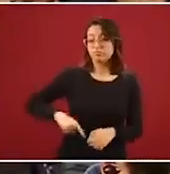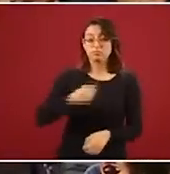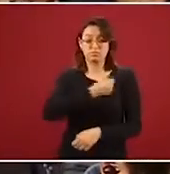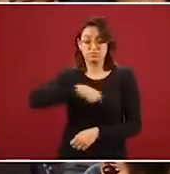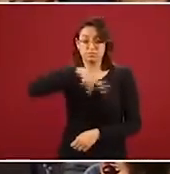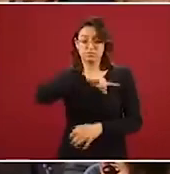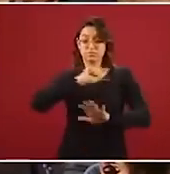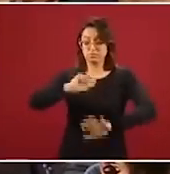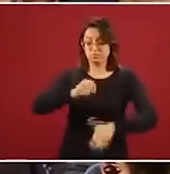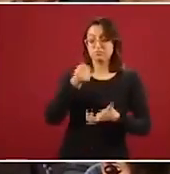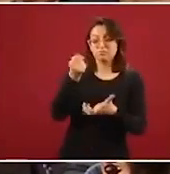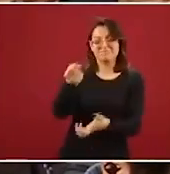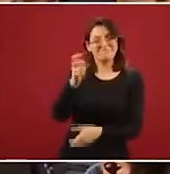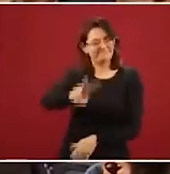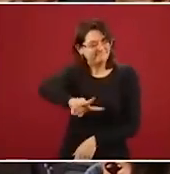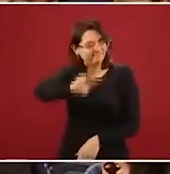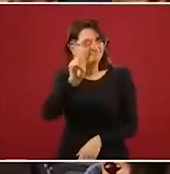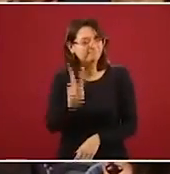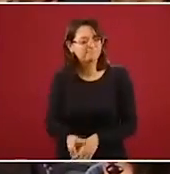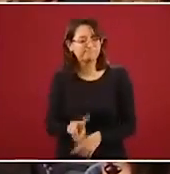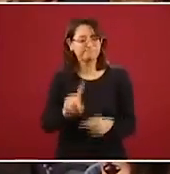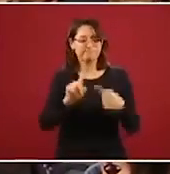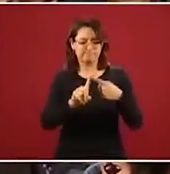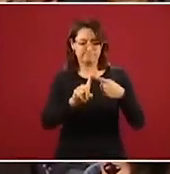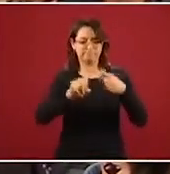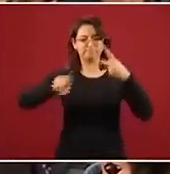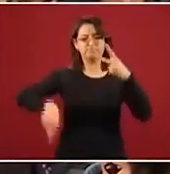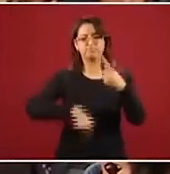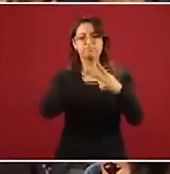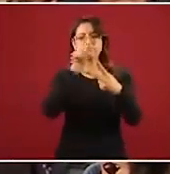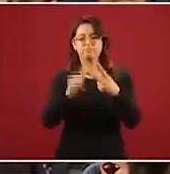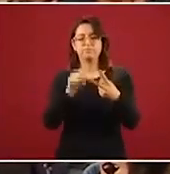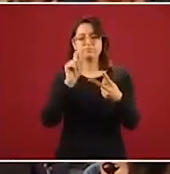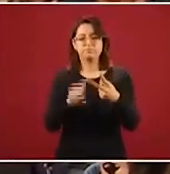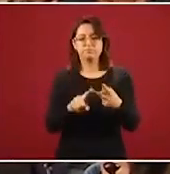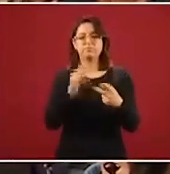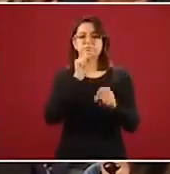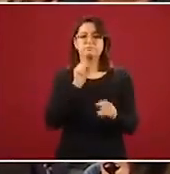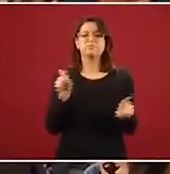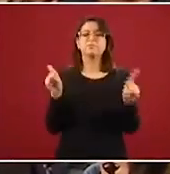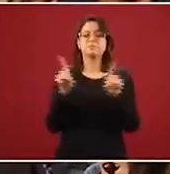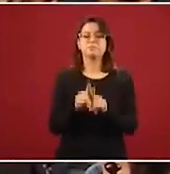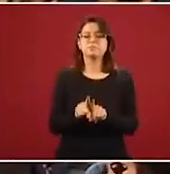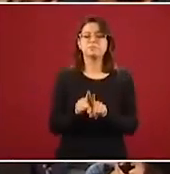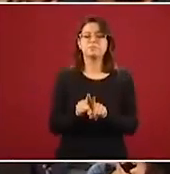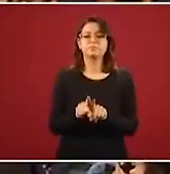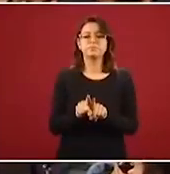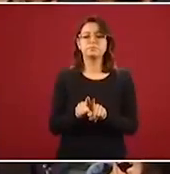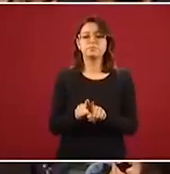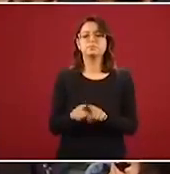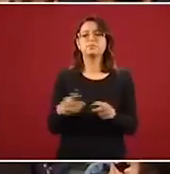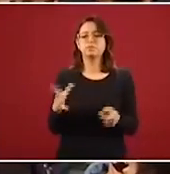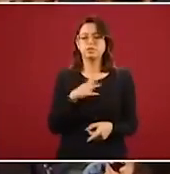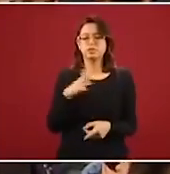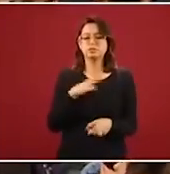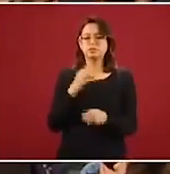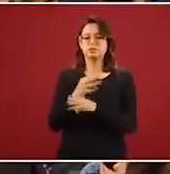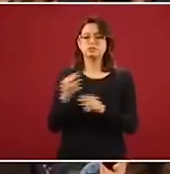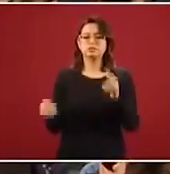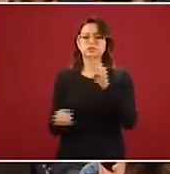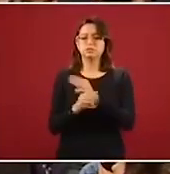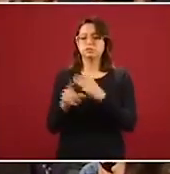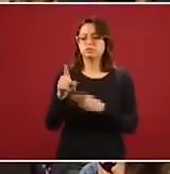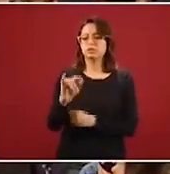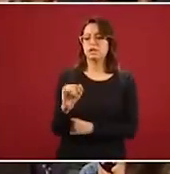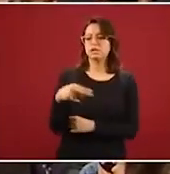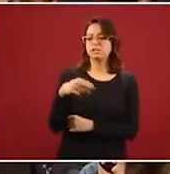es un tema. También estuve revisando la Constitución o lo que tenemos de material disponible de la Constitución del